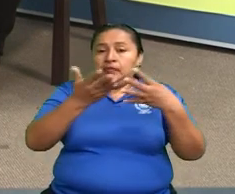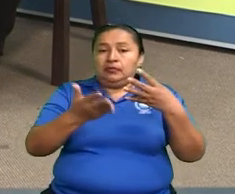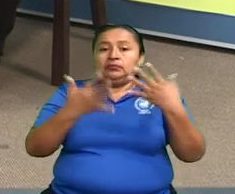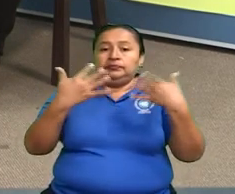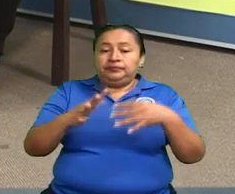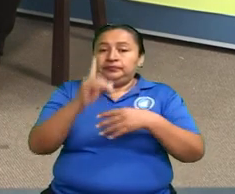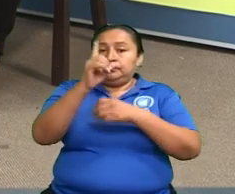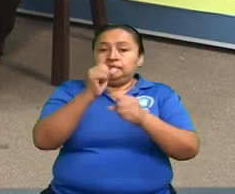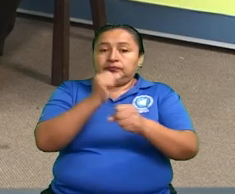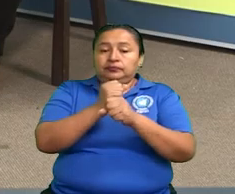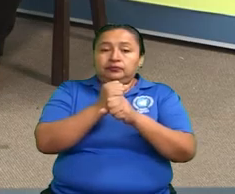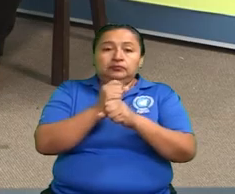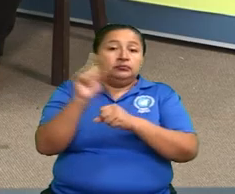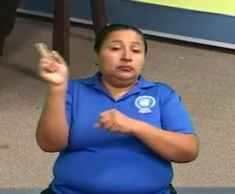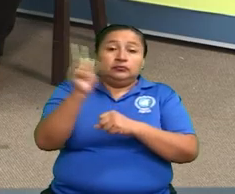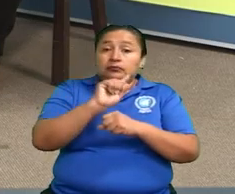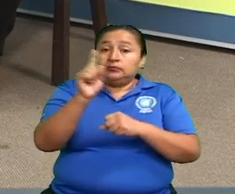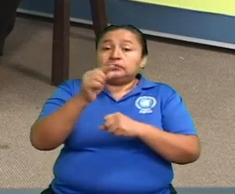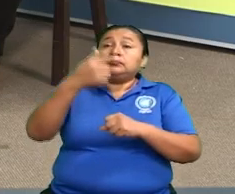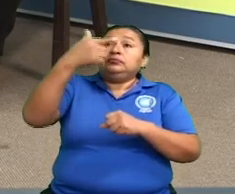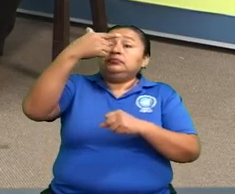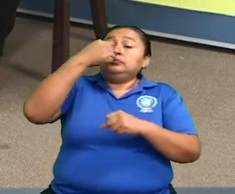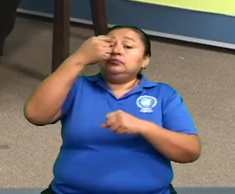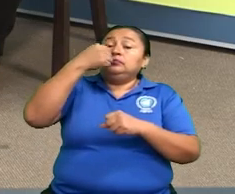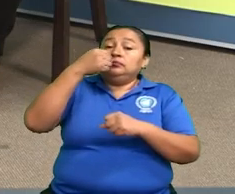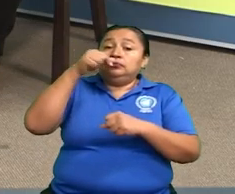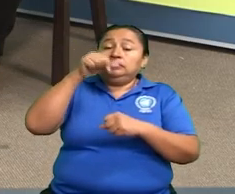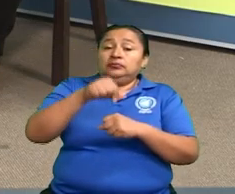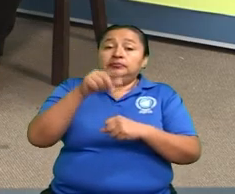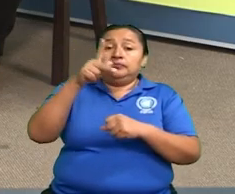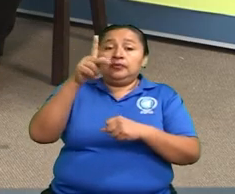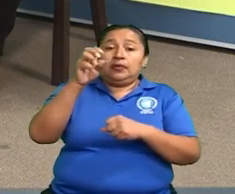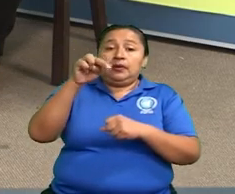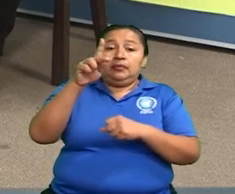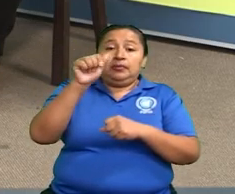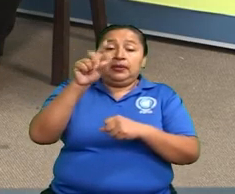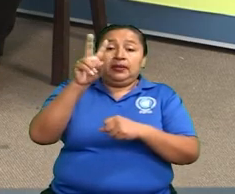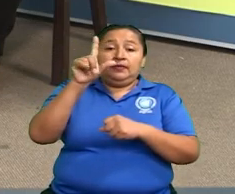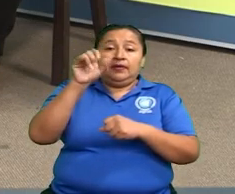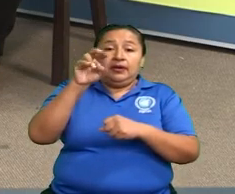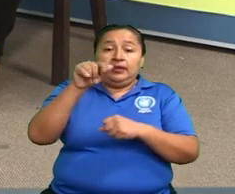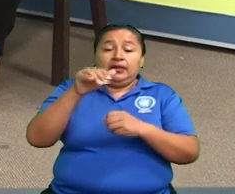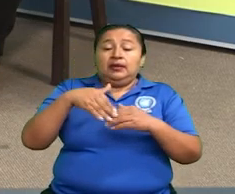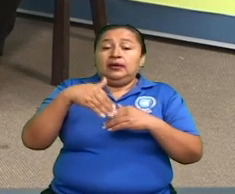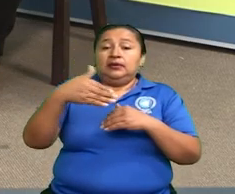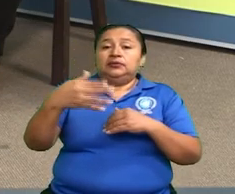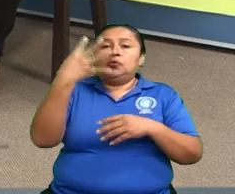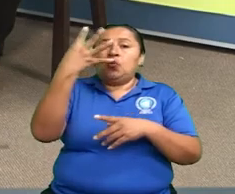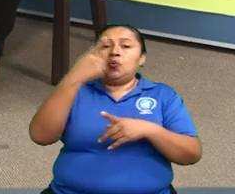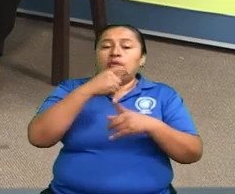año y no se aplicó esa vacuna, entonces nosotros tenemos hasta los